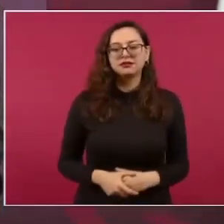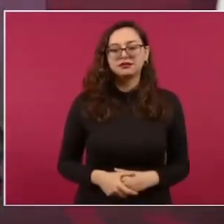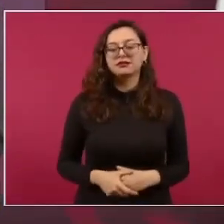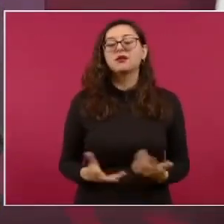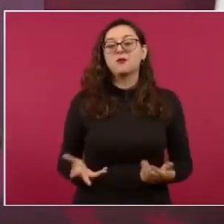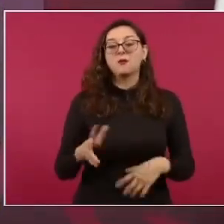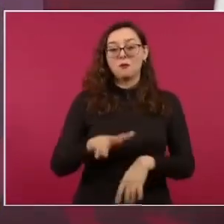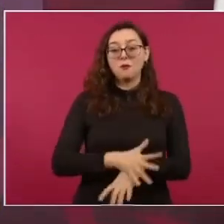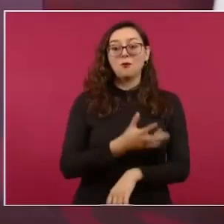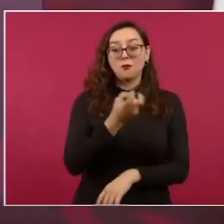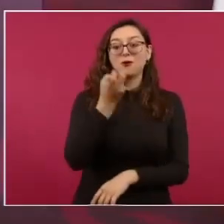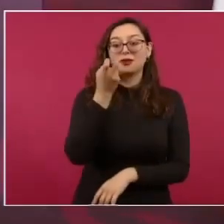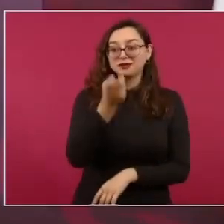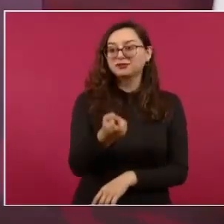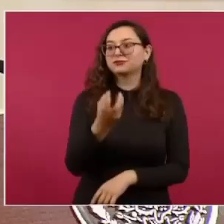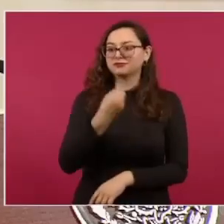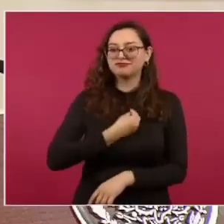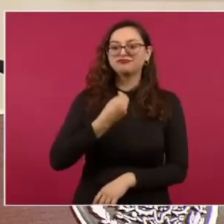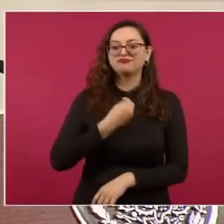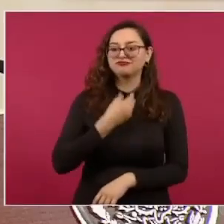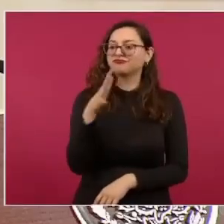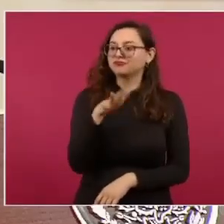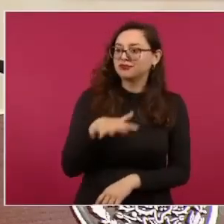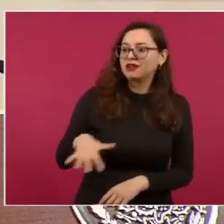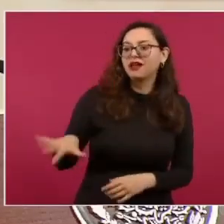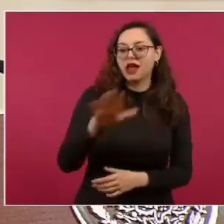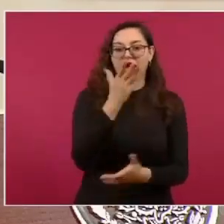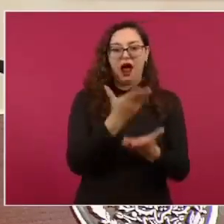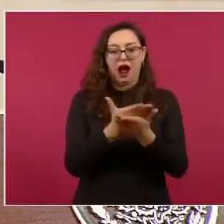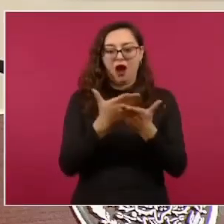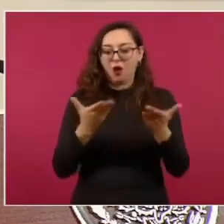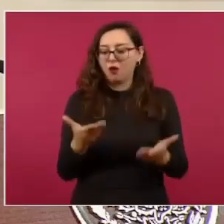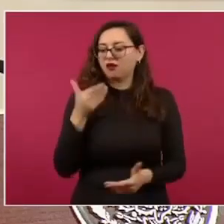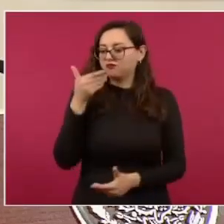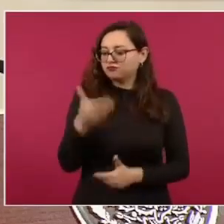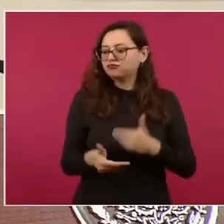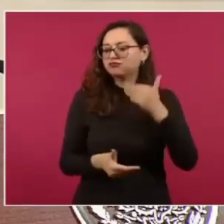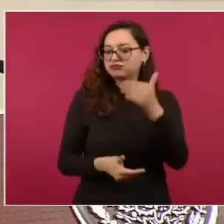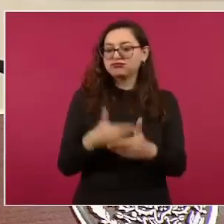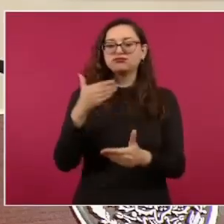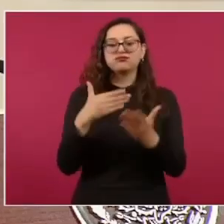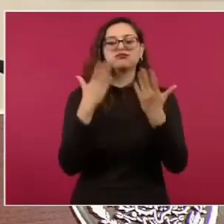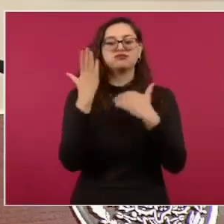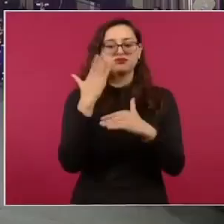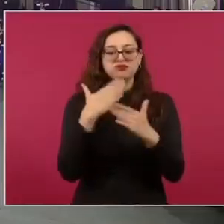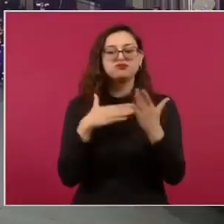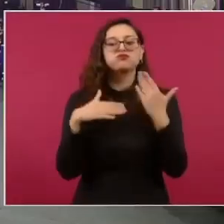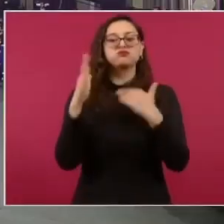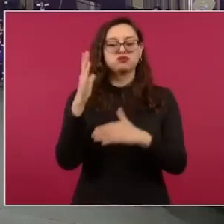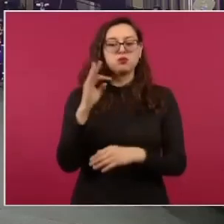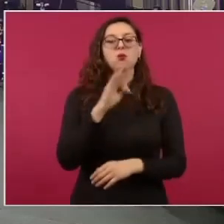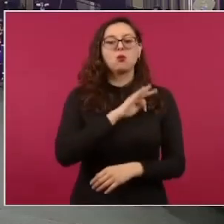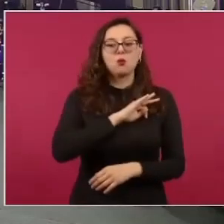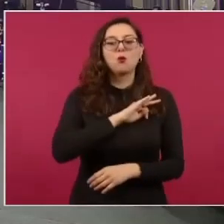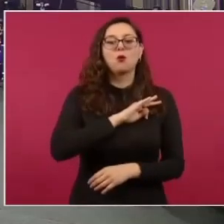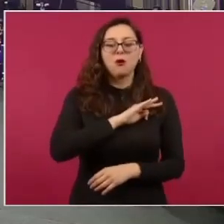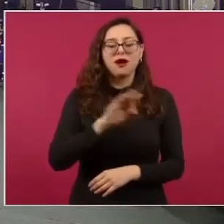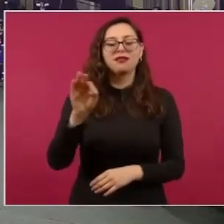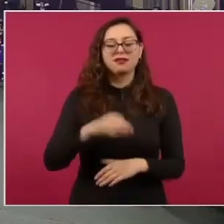mucho, porque nuestro pueblo es honesto, acabar con la corrupción, y